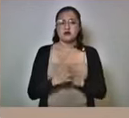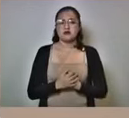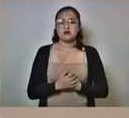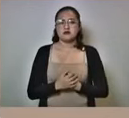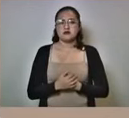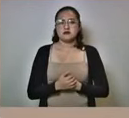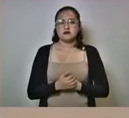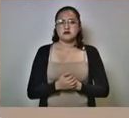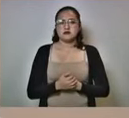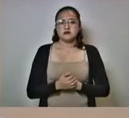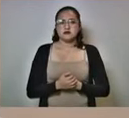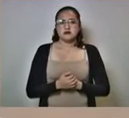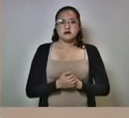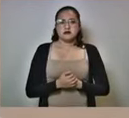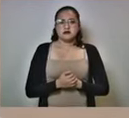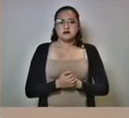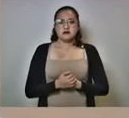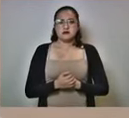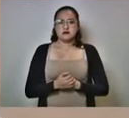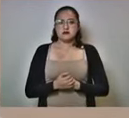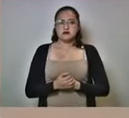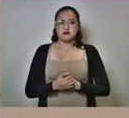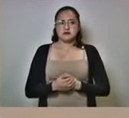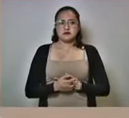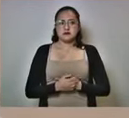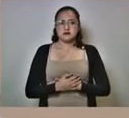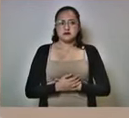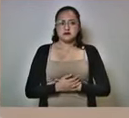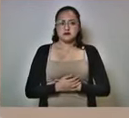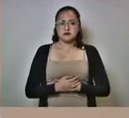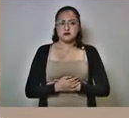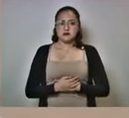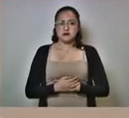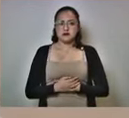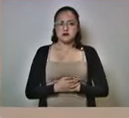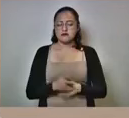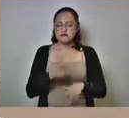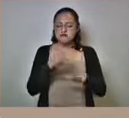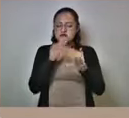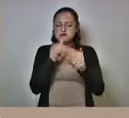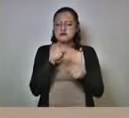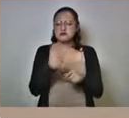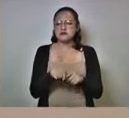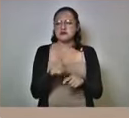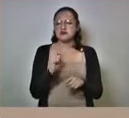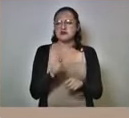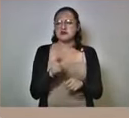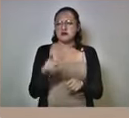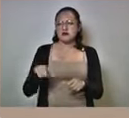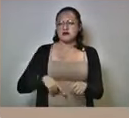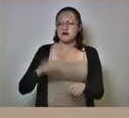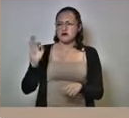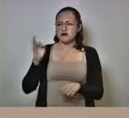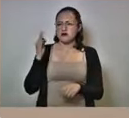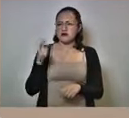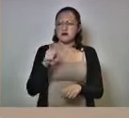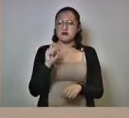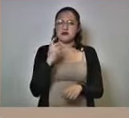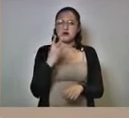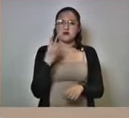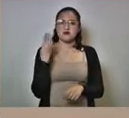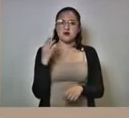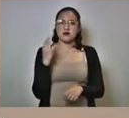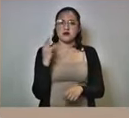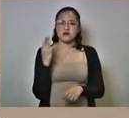iba a ser muy complicado. De acuerdo a los matemáticos del gobierno federal, es el 24 de